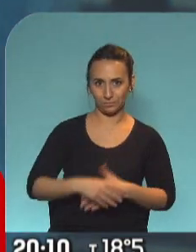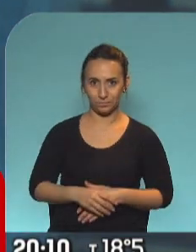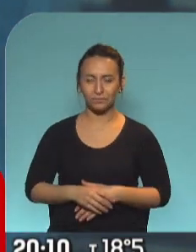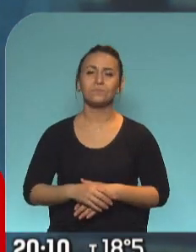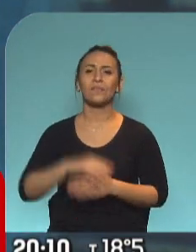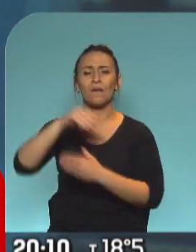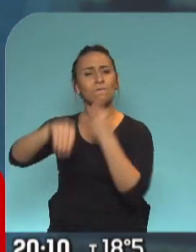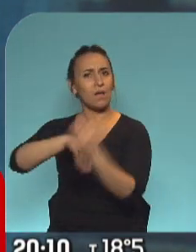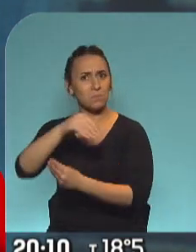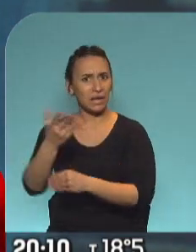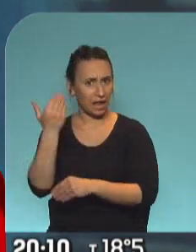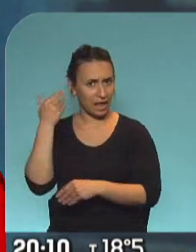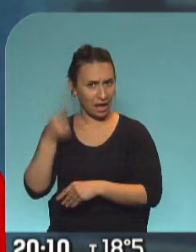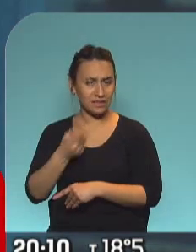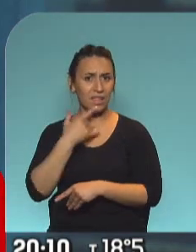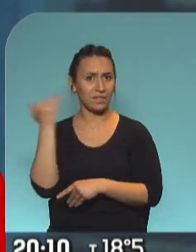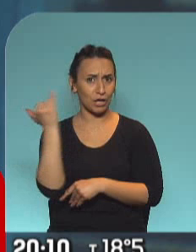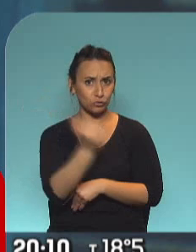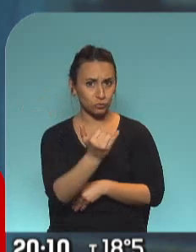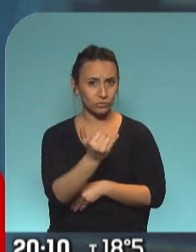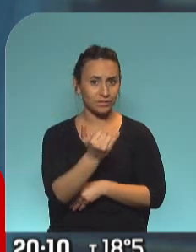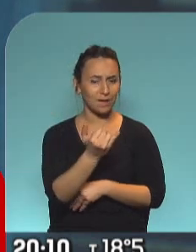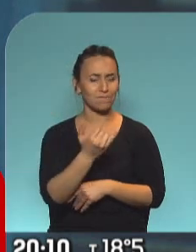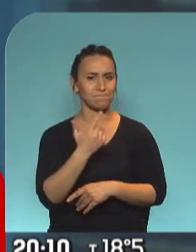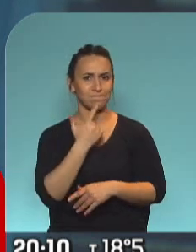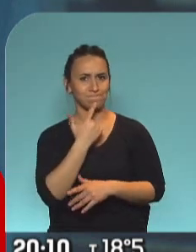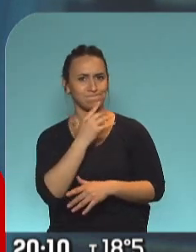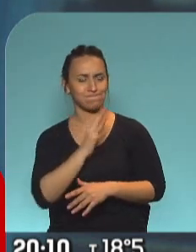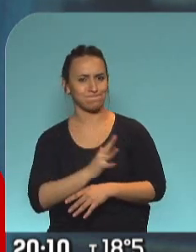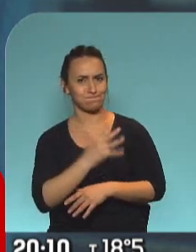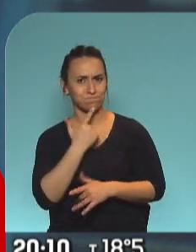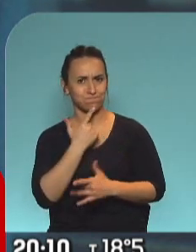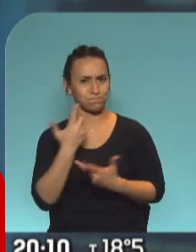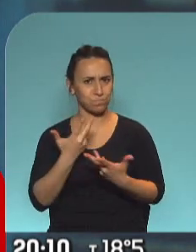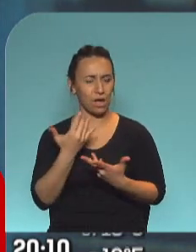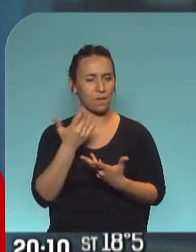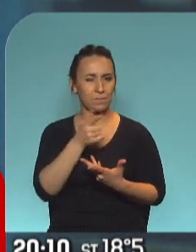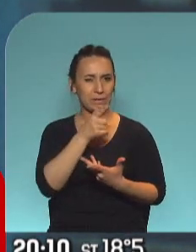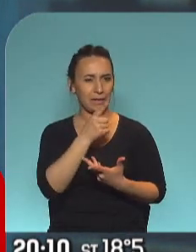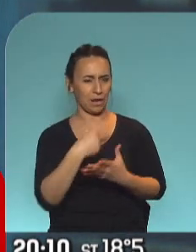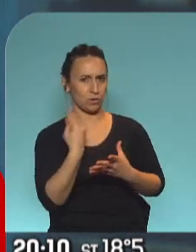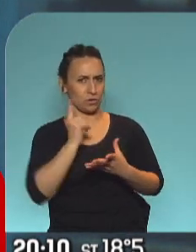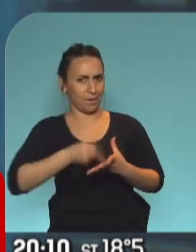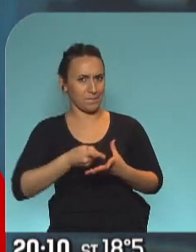una denuncia por sospechar que eran víctimas de espionaje. Va a ser para dentro de un ratito, porque ahora sí